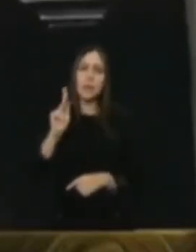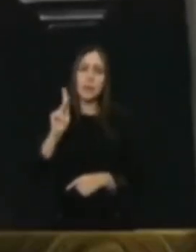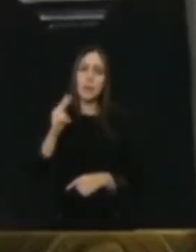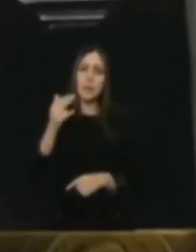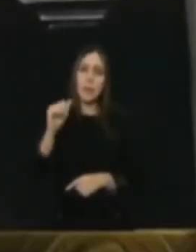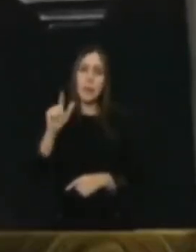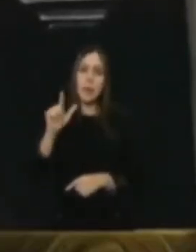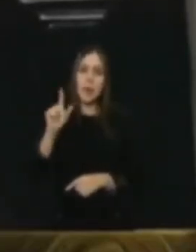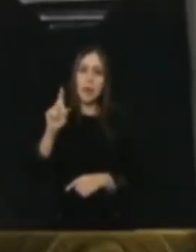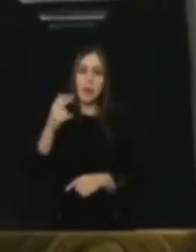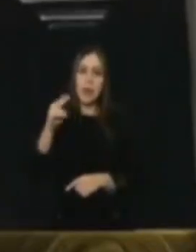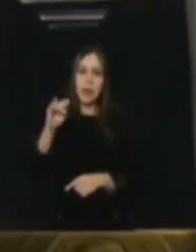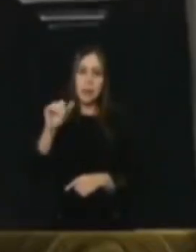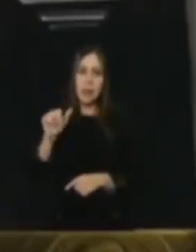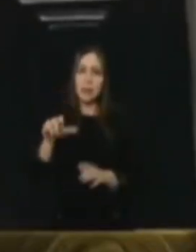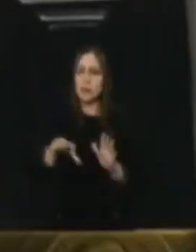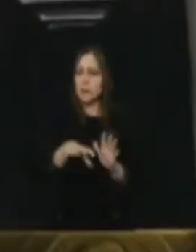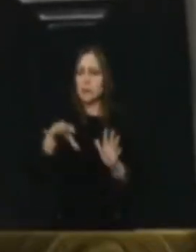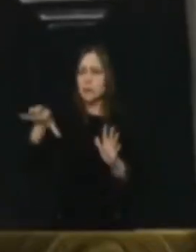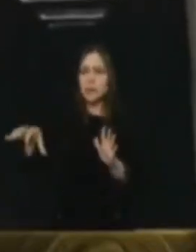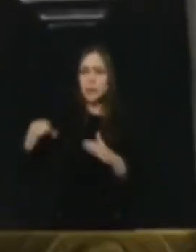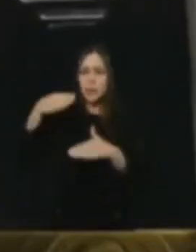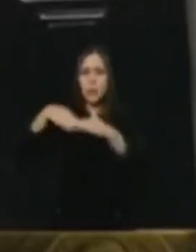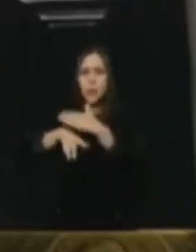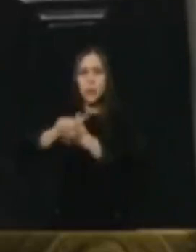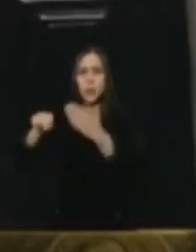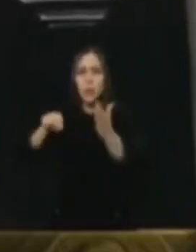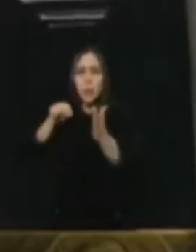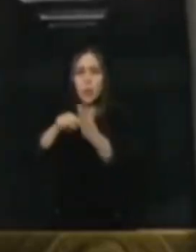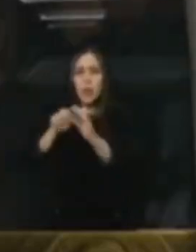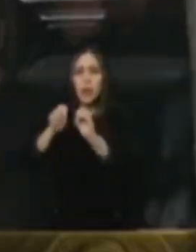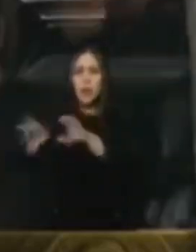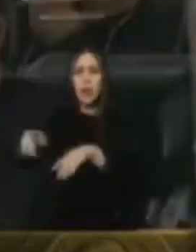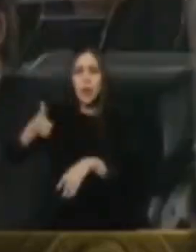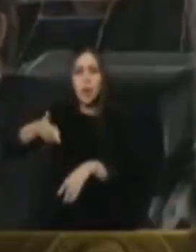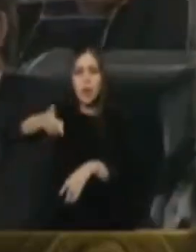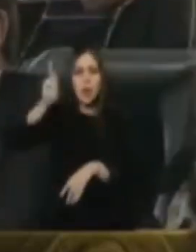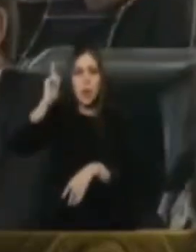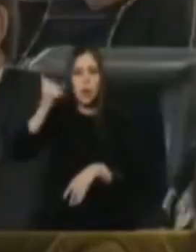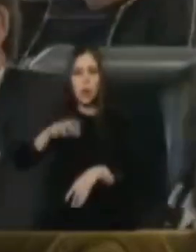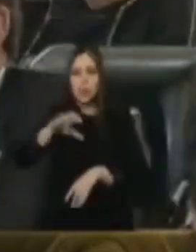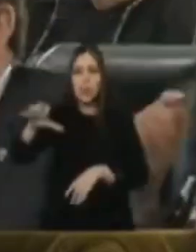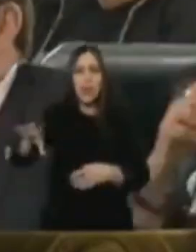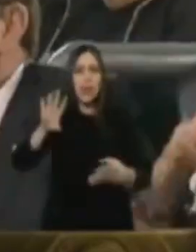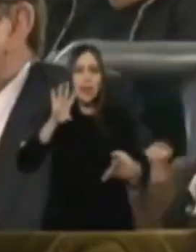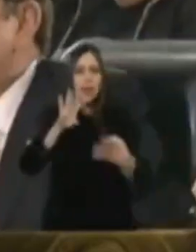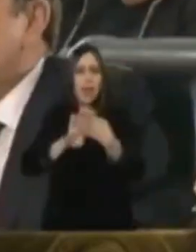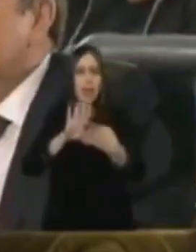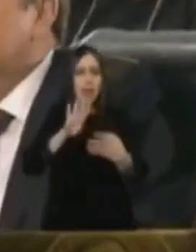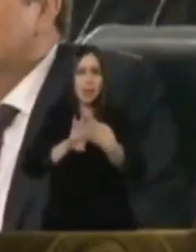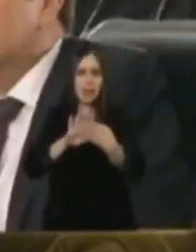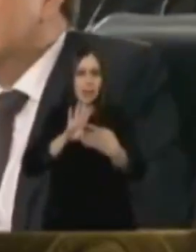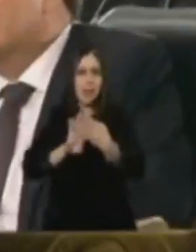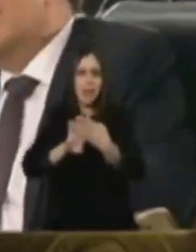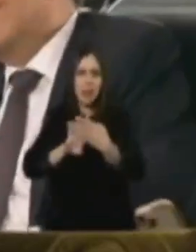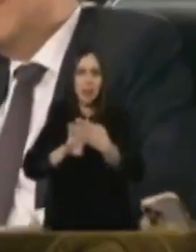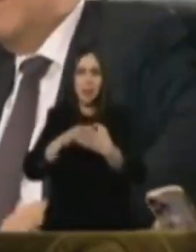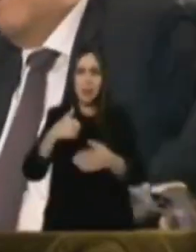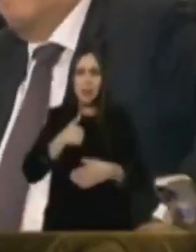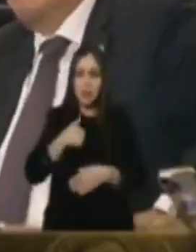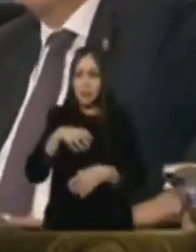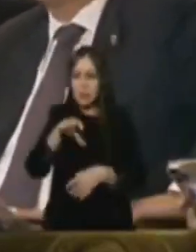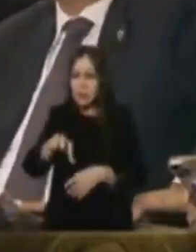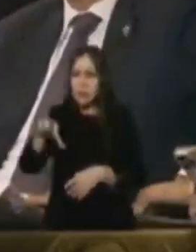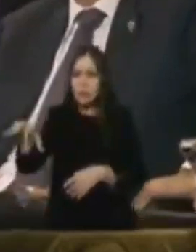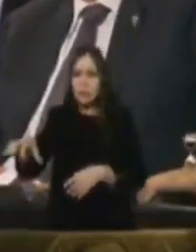lado de un asilo para locos y una cárcel preventiva, supe que quería escribir.